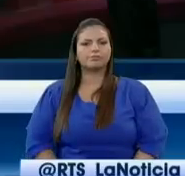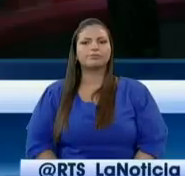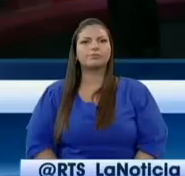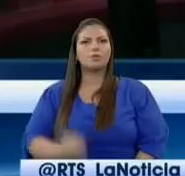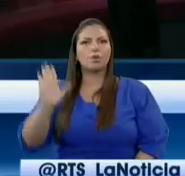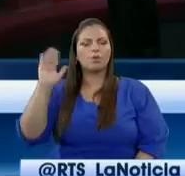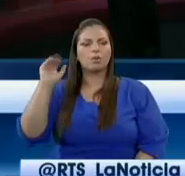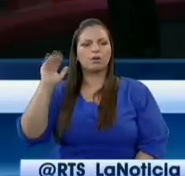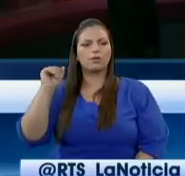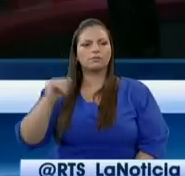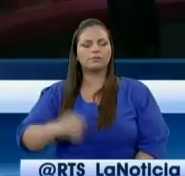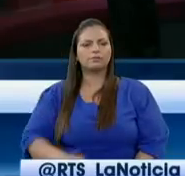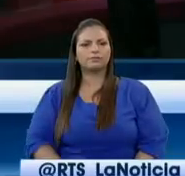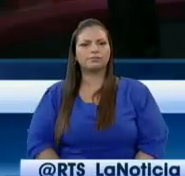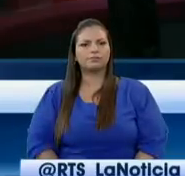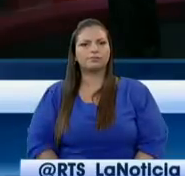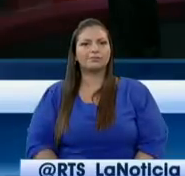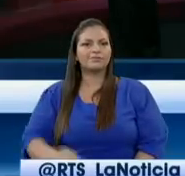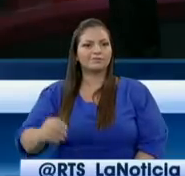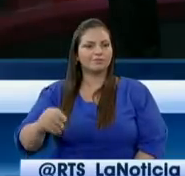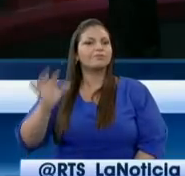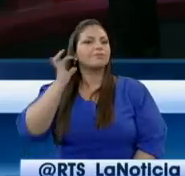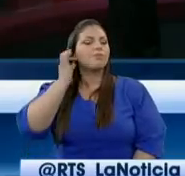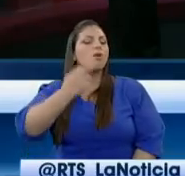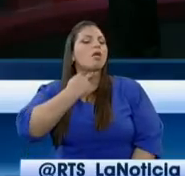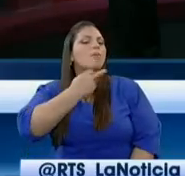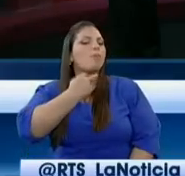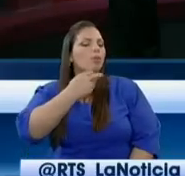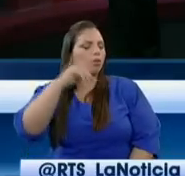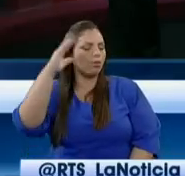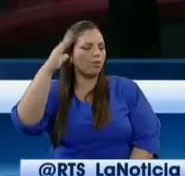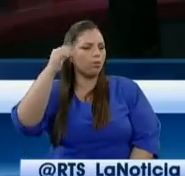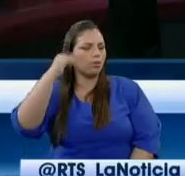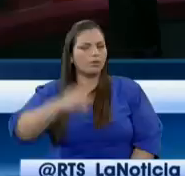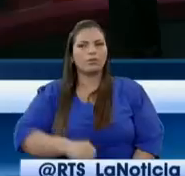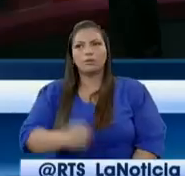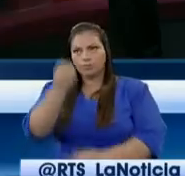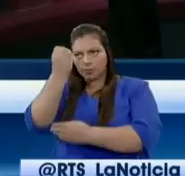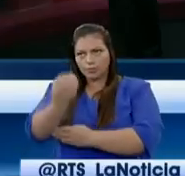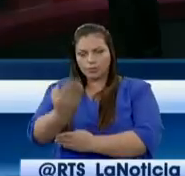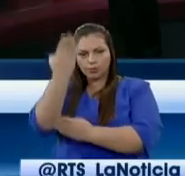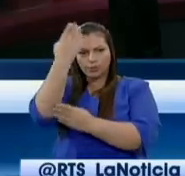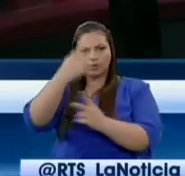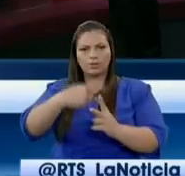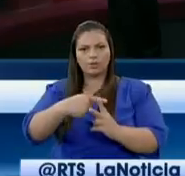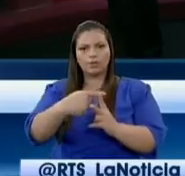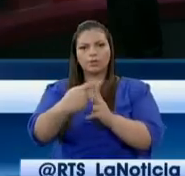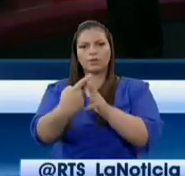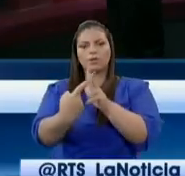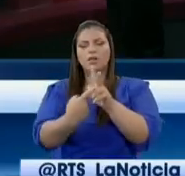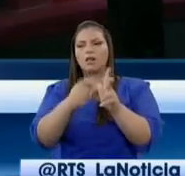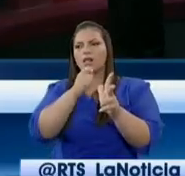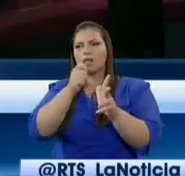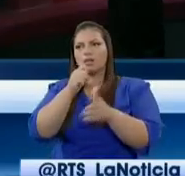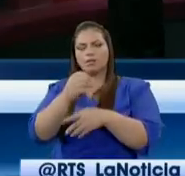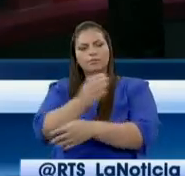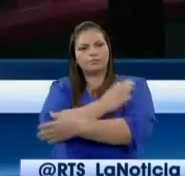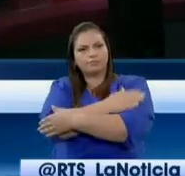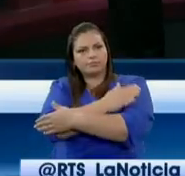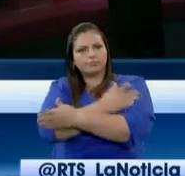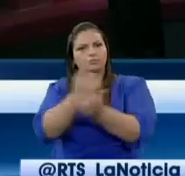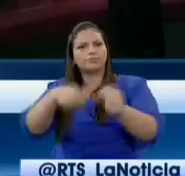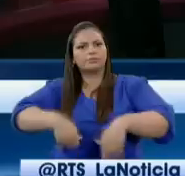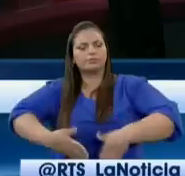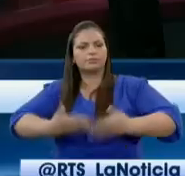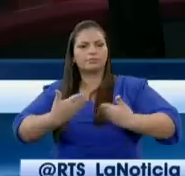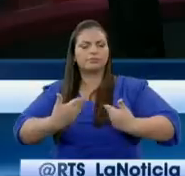Hola. Hola. Buenos días, Karina. Luisa Delgadillo, Hugo Gavilanes y Jorge Salazar, te saludamos desde Guayaquil.